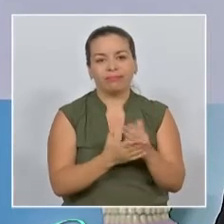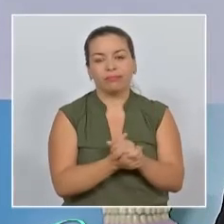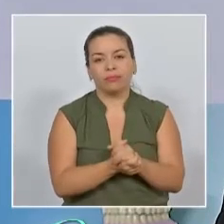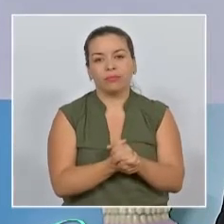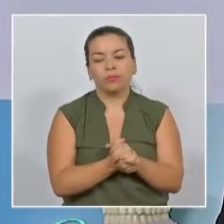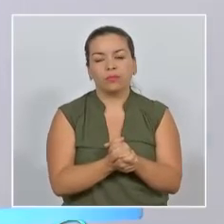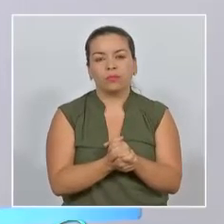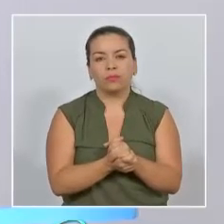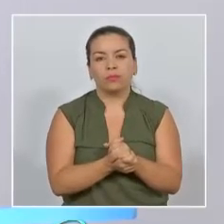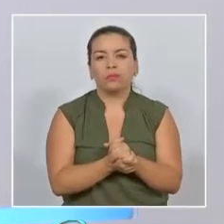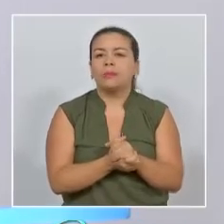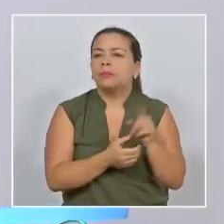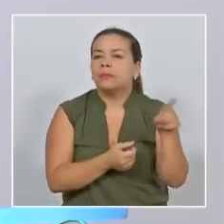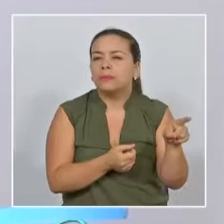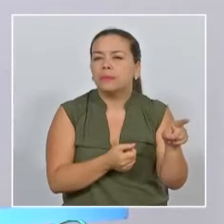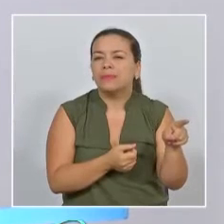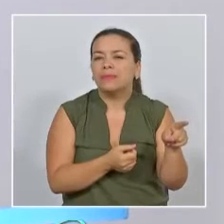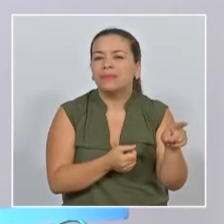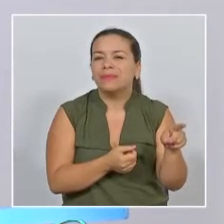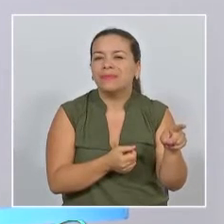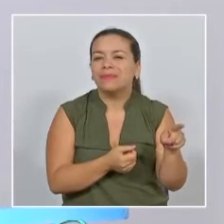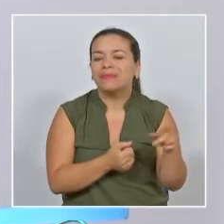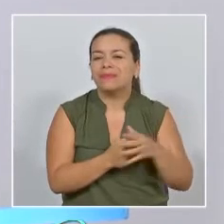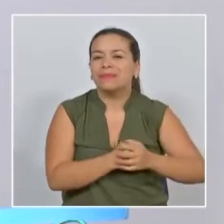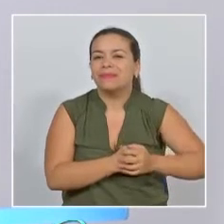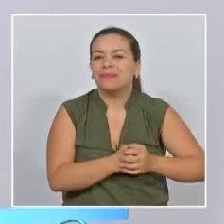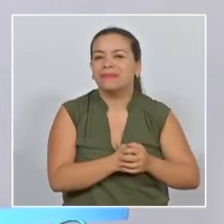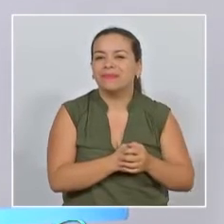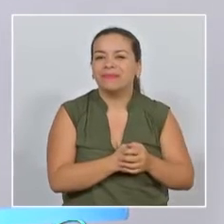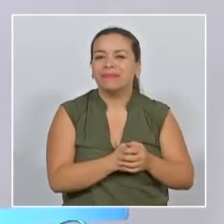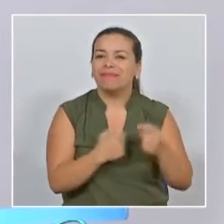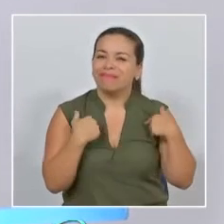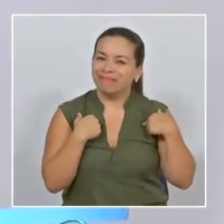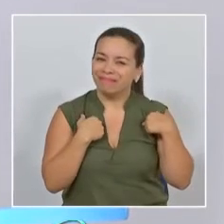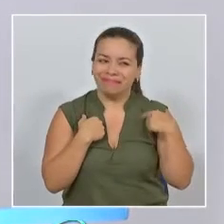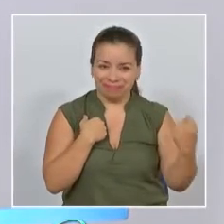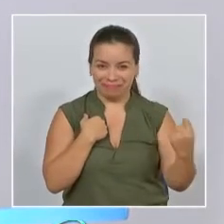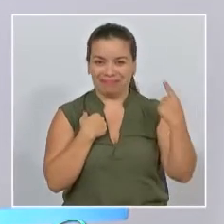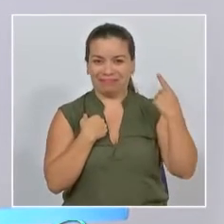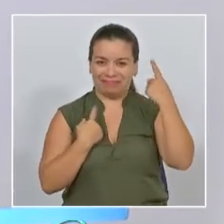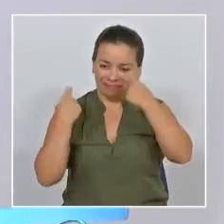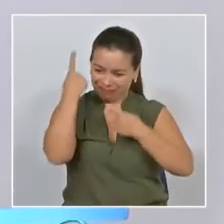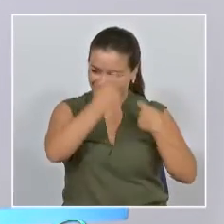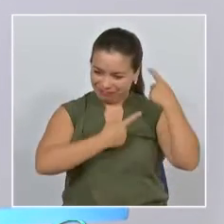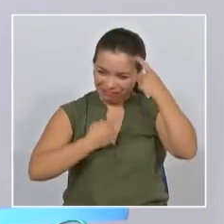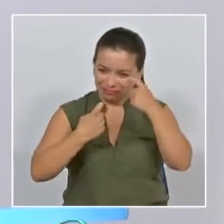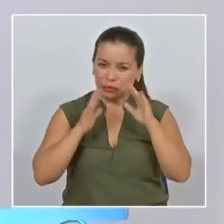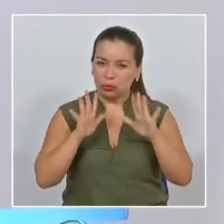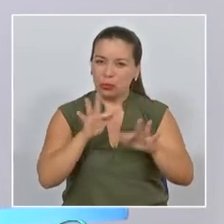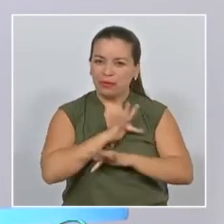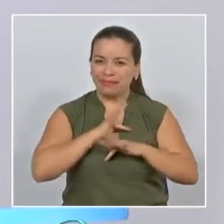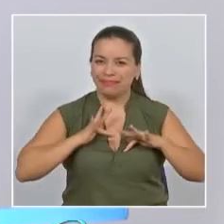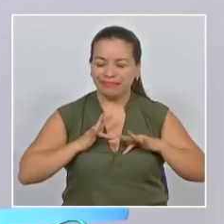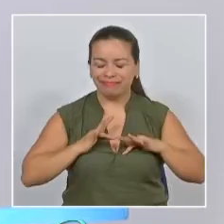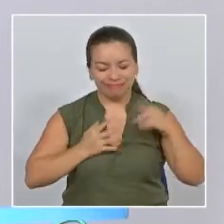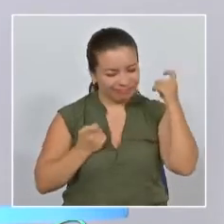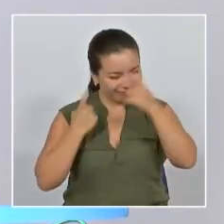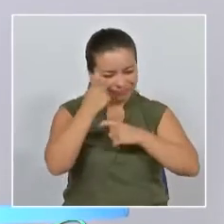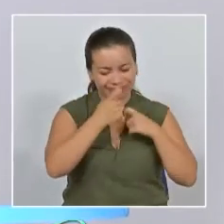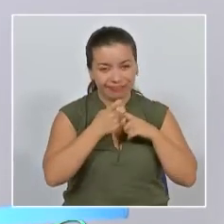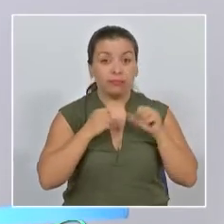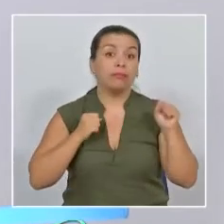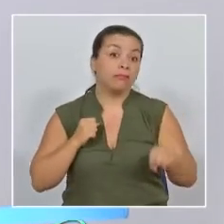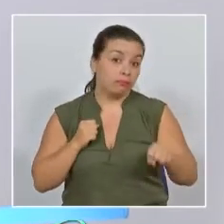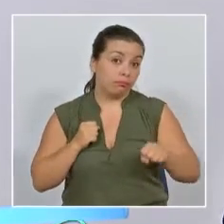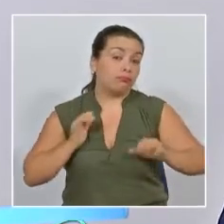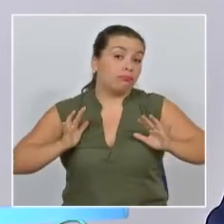Mira, usted es de las personas que cada vez lo ponen a reflexionar a uno con el tema de los tratamientos. Porque sí,